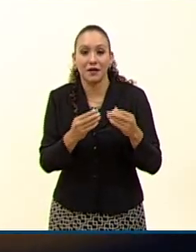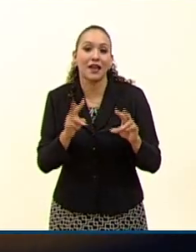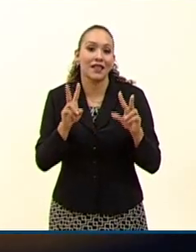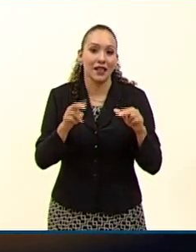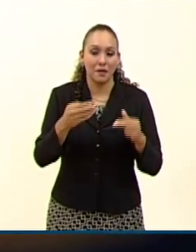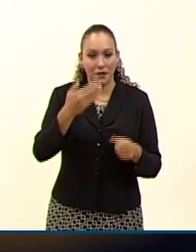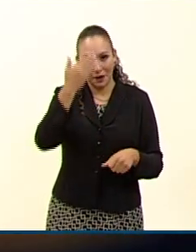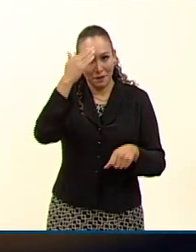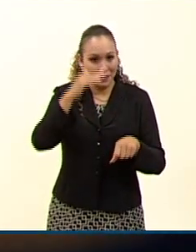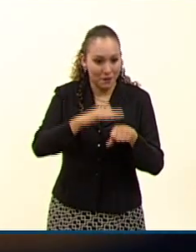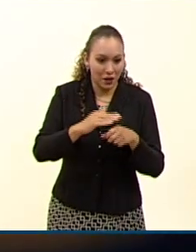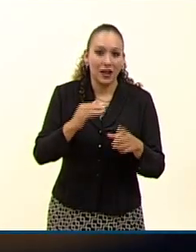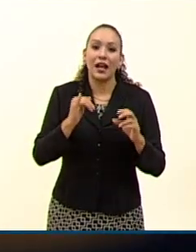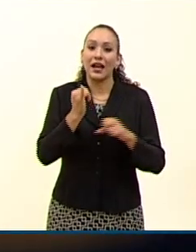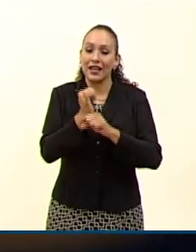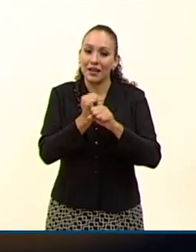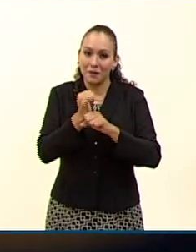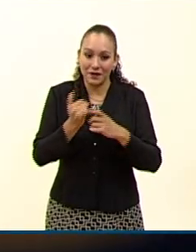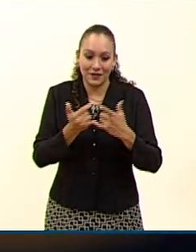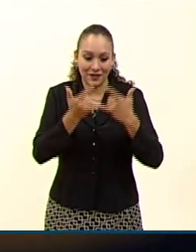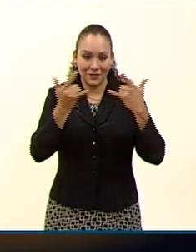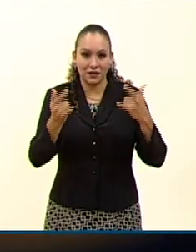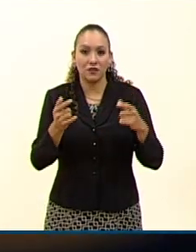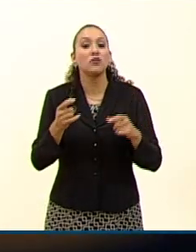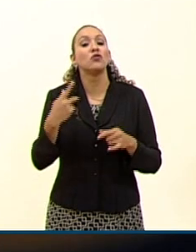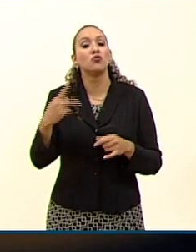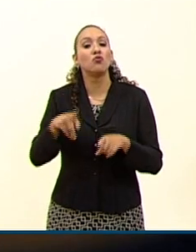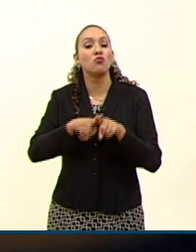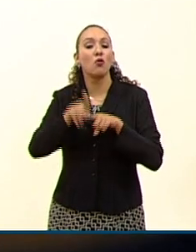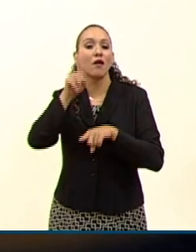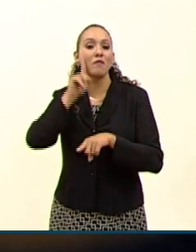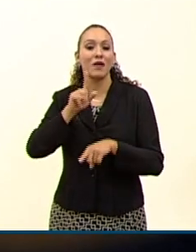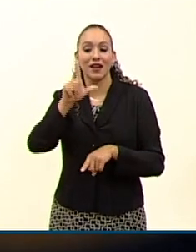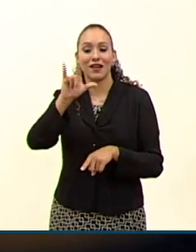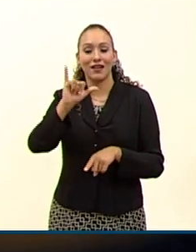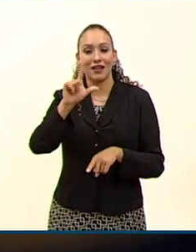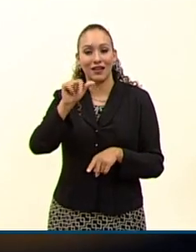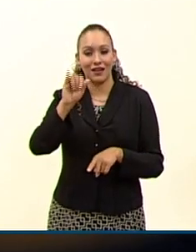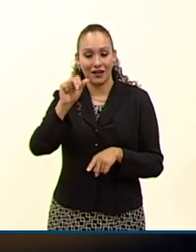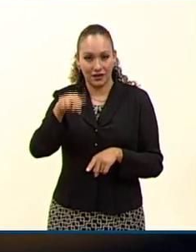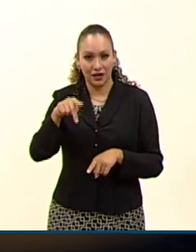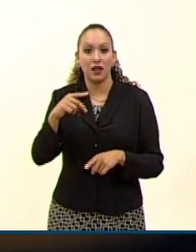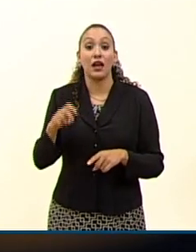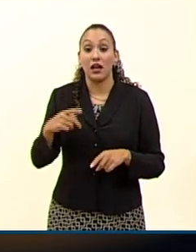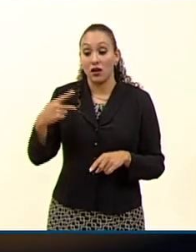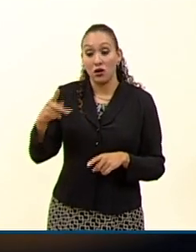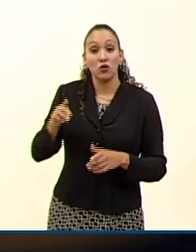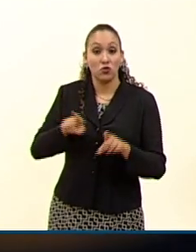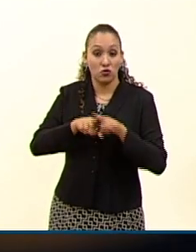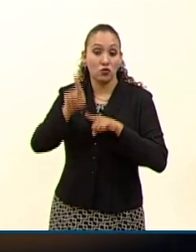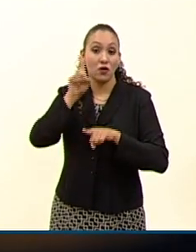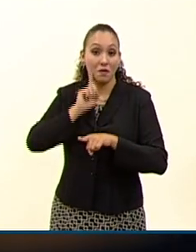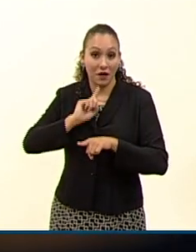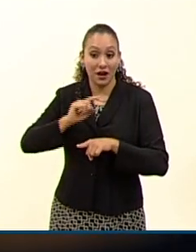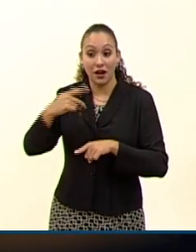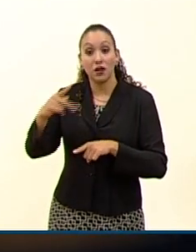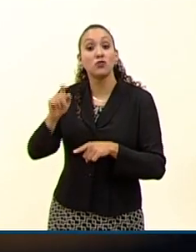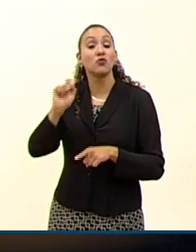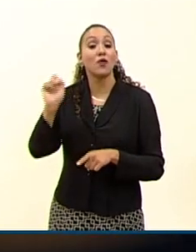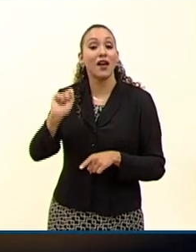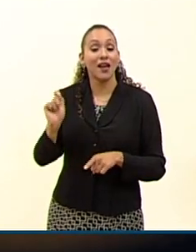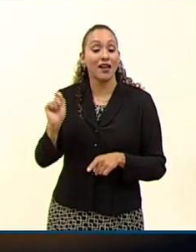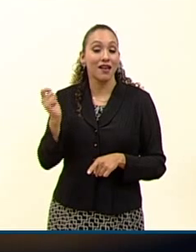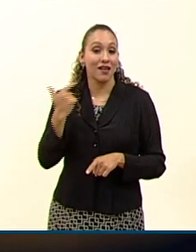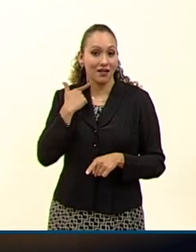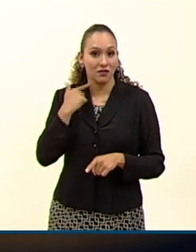periodismo de investigación para narrar la historia de su hermana Liliana, quien a la edad de 20 años fue asesinada por un exnovio en